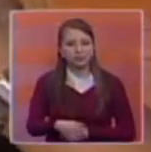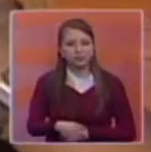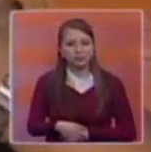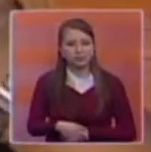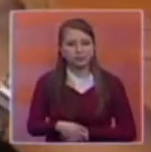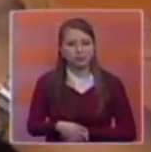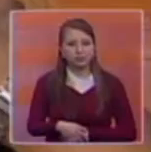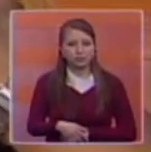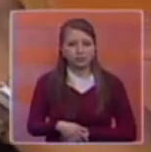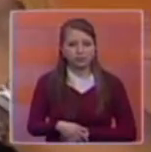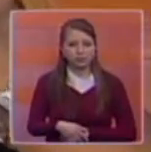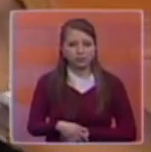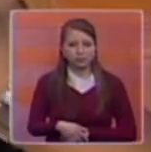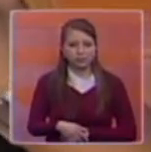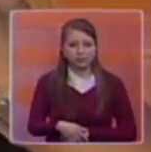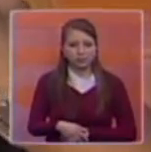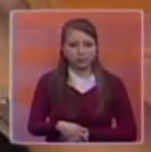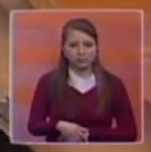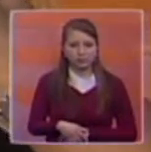Usted corta, hace así.